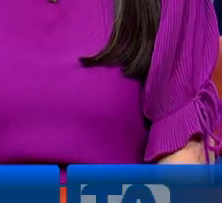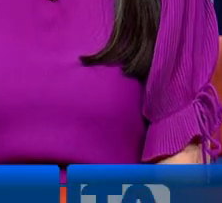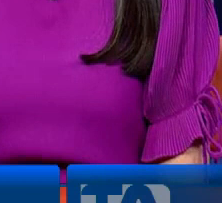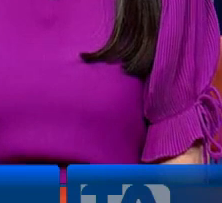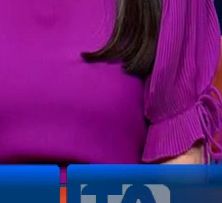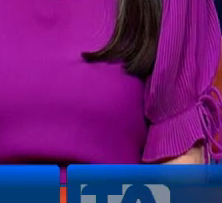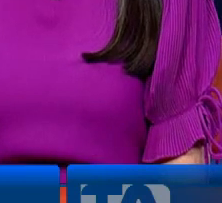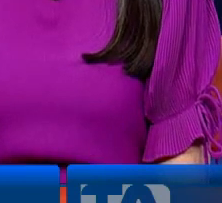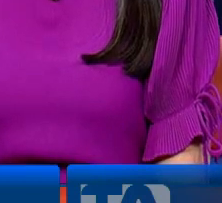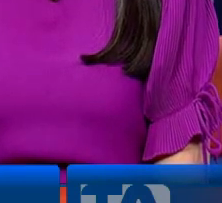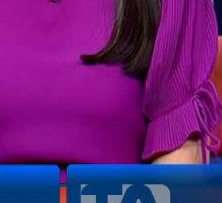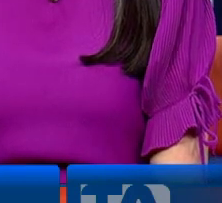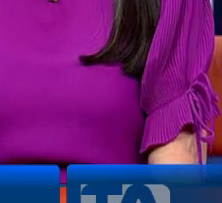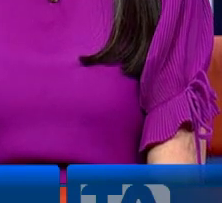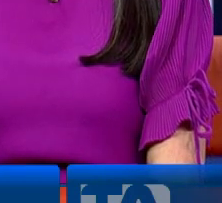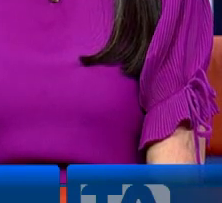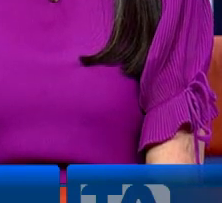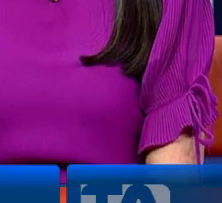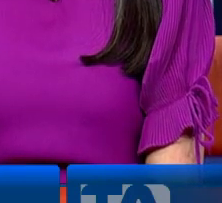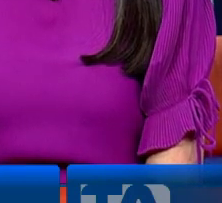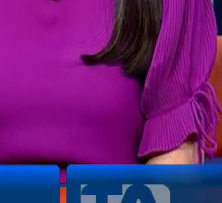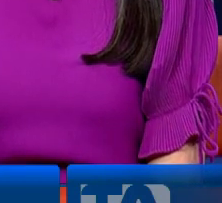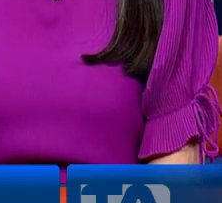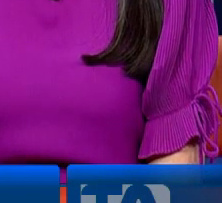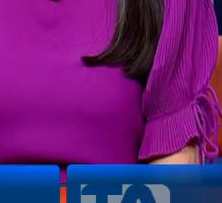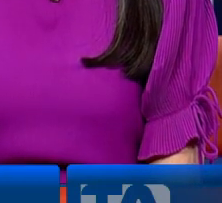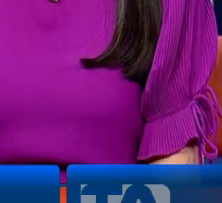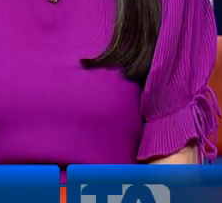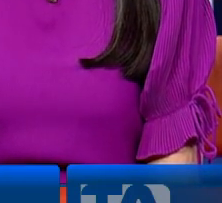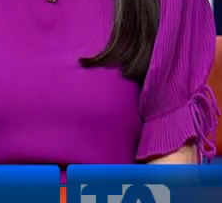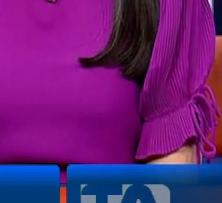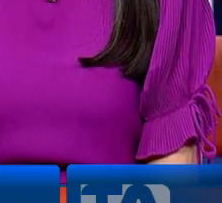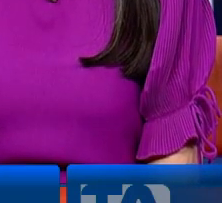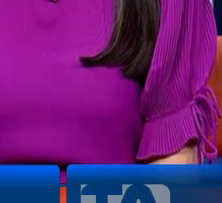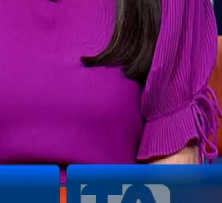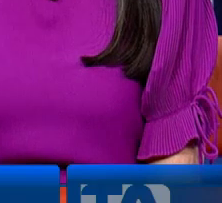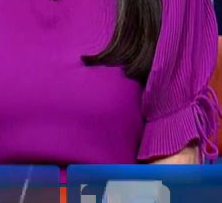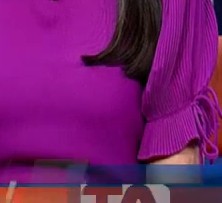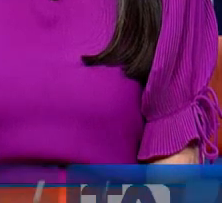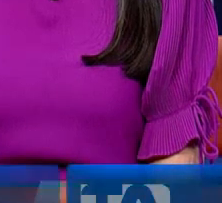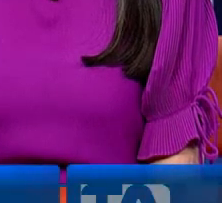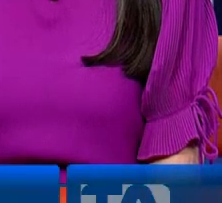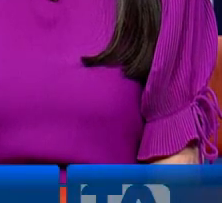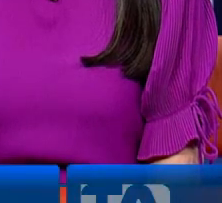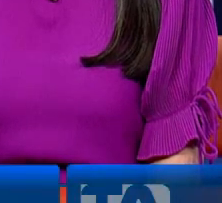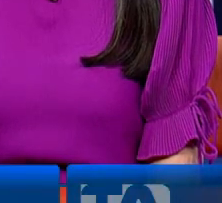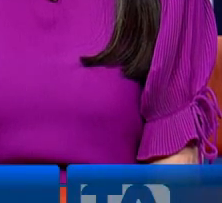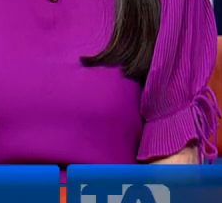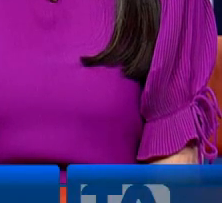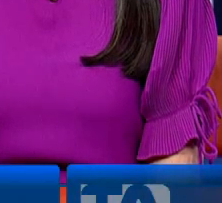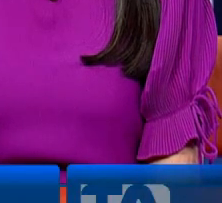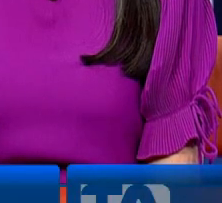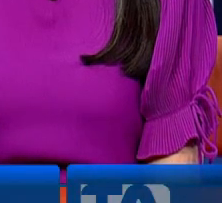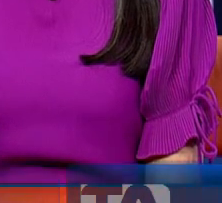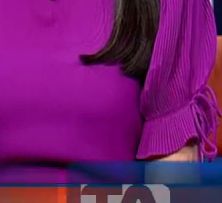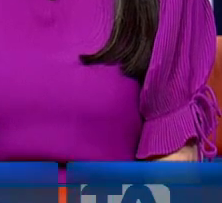Ahí está nuestro Instagram y nuestro Twitter, @24horasuyo, también nuestro correo de primera mano, @teleamazonas.com, y nuestro